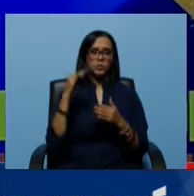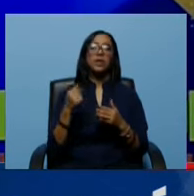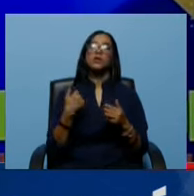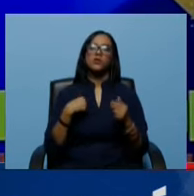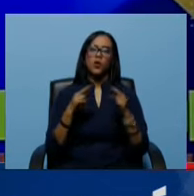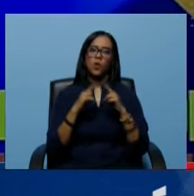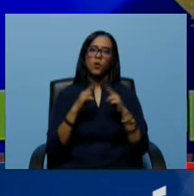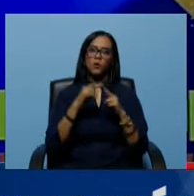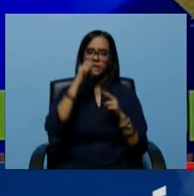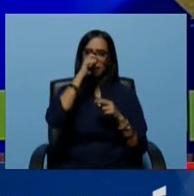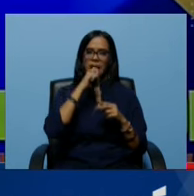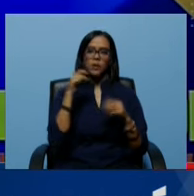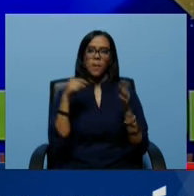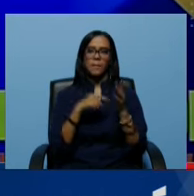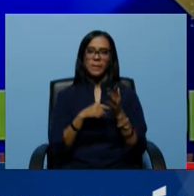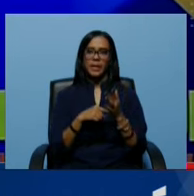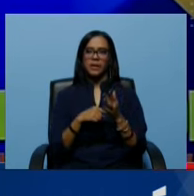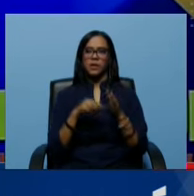conocí en el año